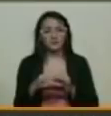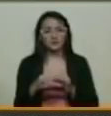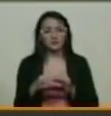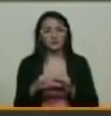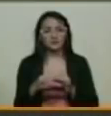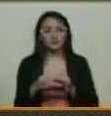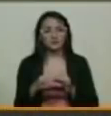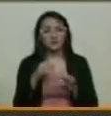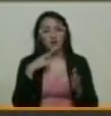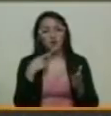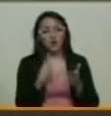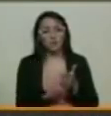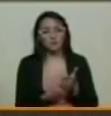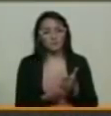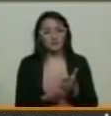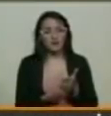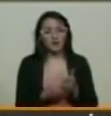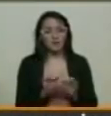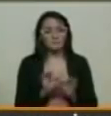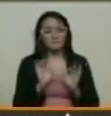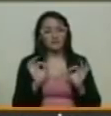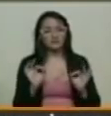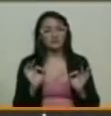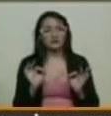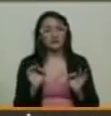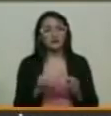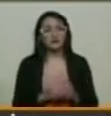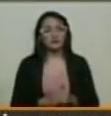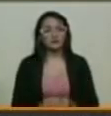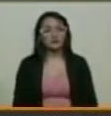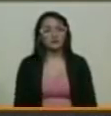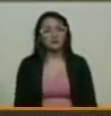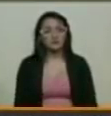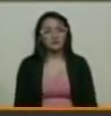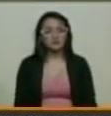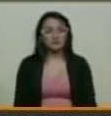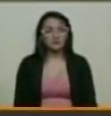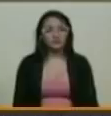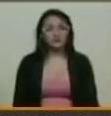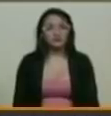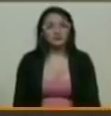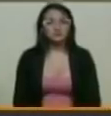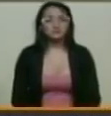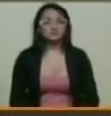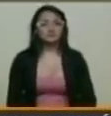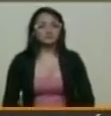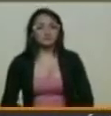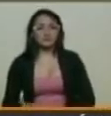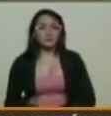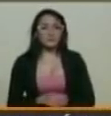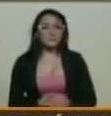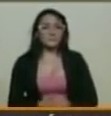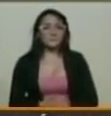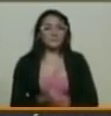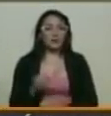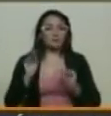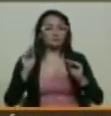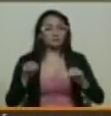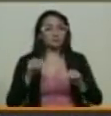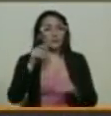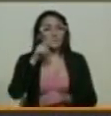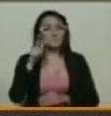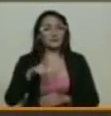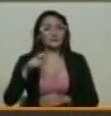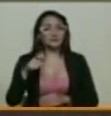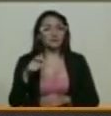queremos nombrar en forma especial porque estamos llamando ya la atención de aquellas personas